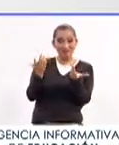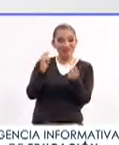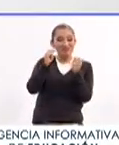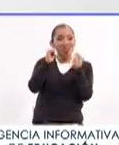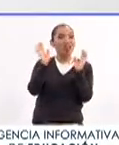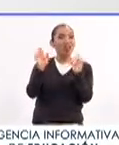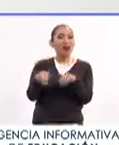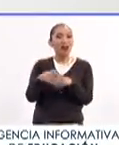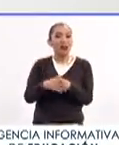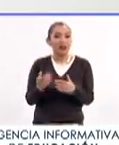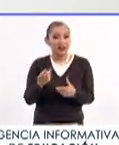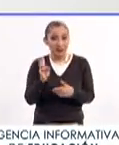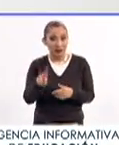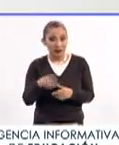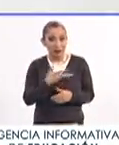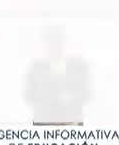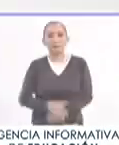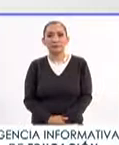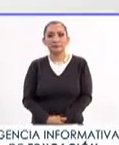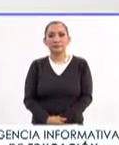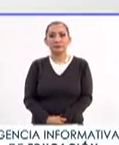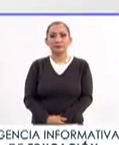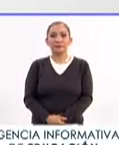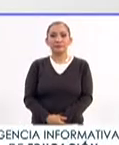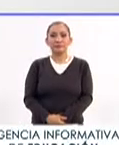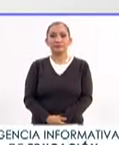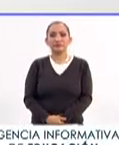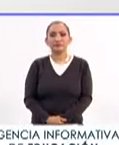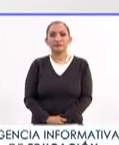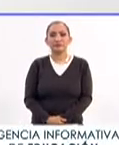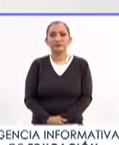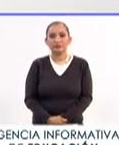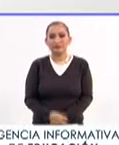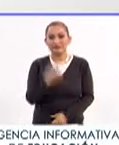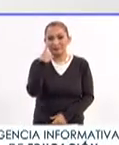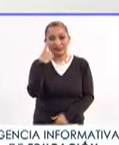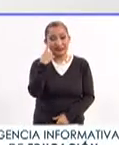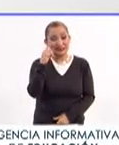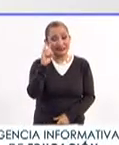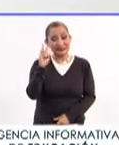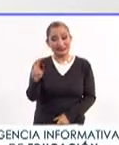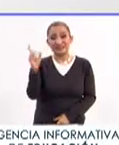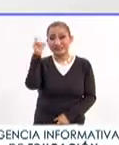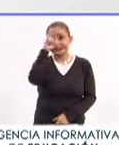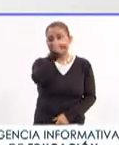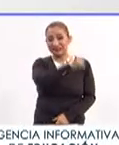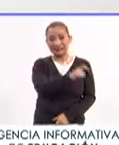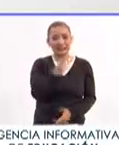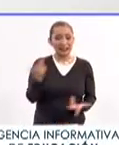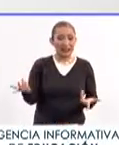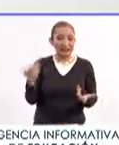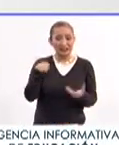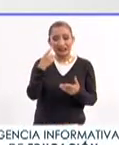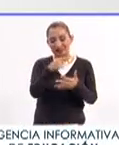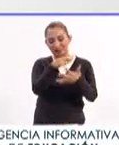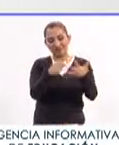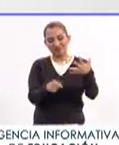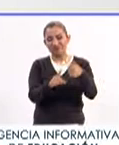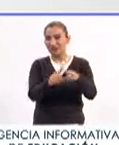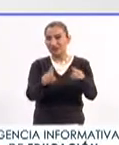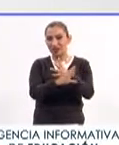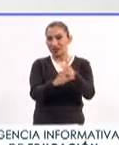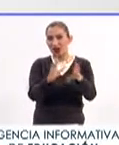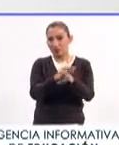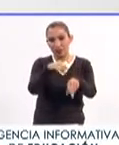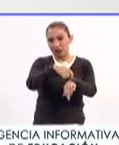estamos dando la importancia que realmente tiene. Bueno, la cosa es bastante compleja y tiene muchas ramificaciones que, por supuesto, no